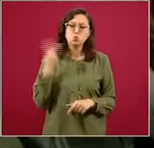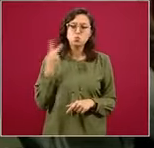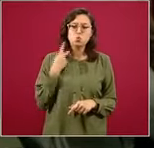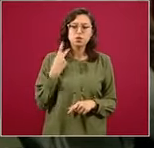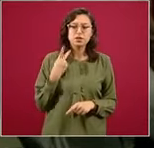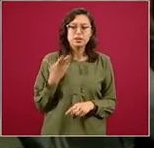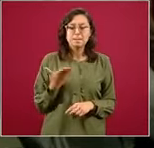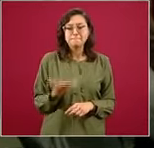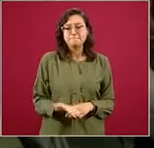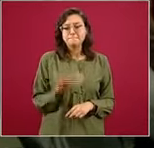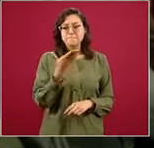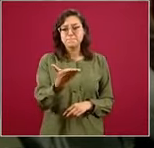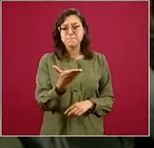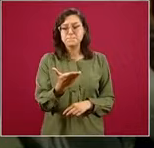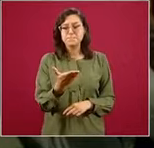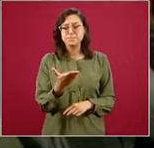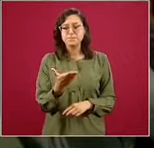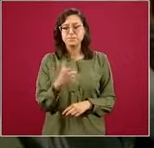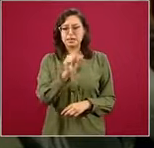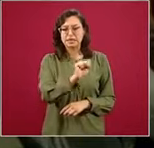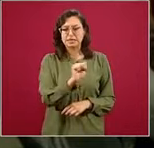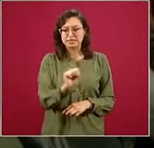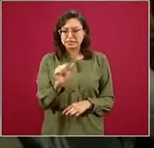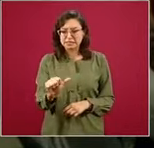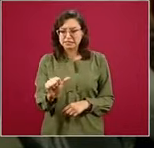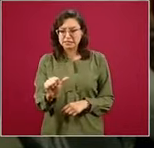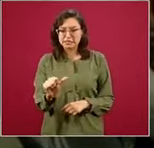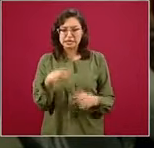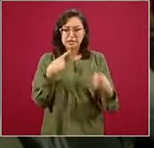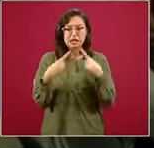pidiendo que la comparecencia de las autoridades de salud,